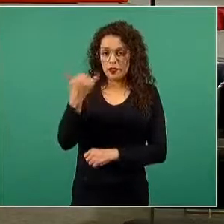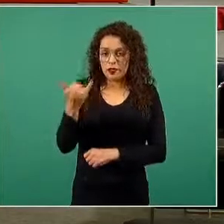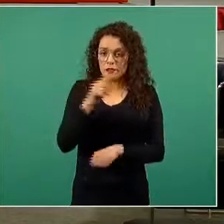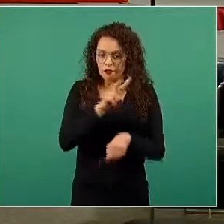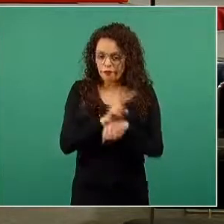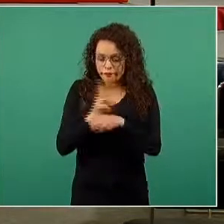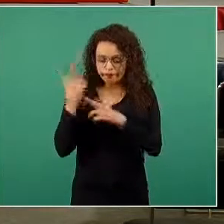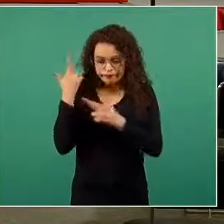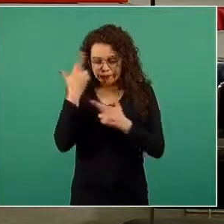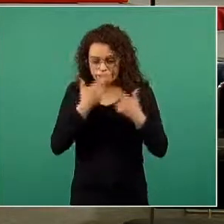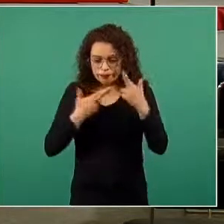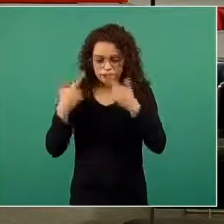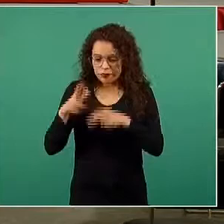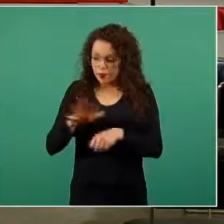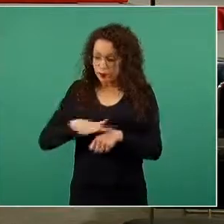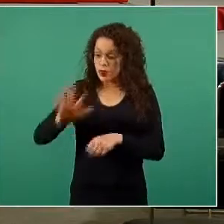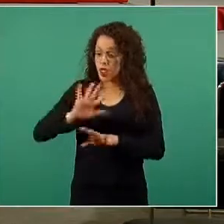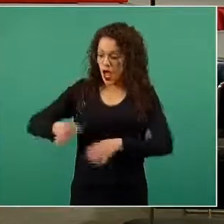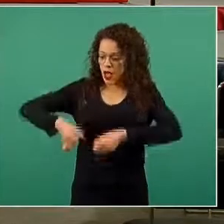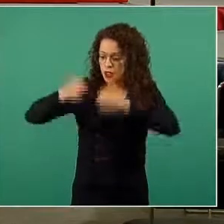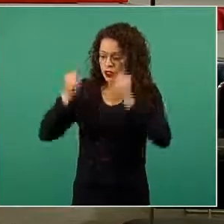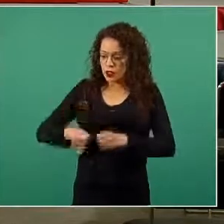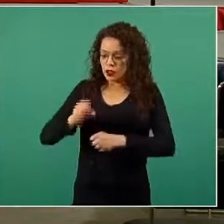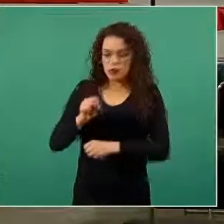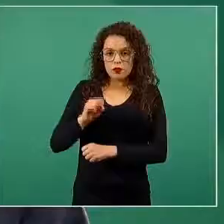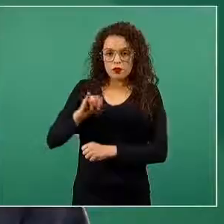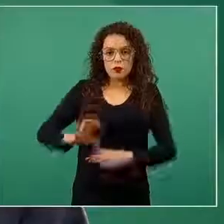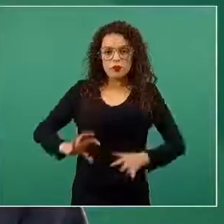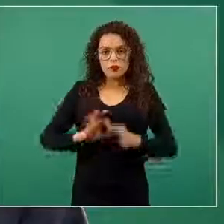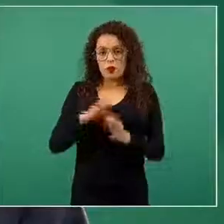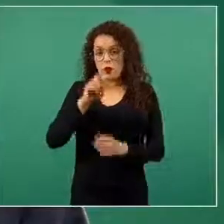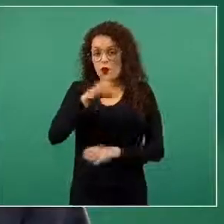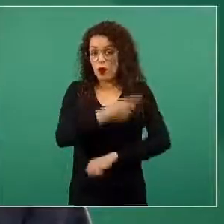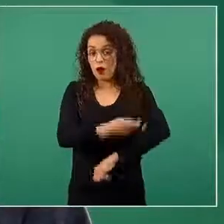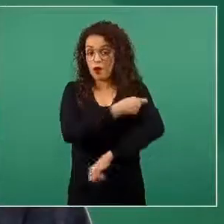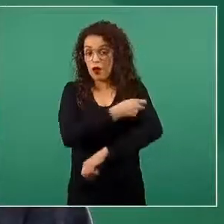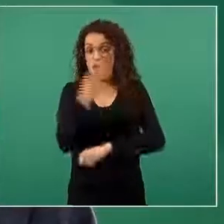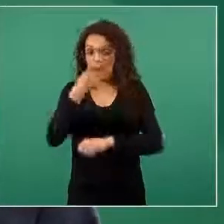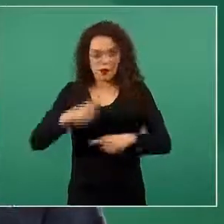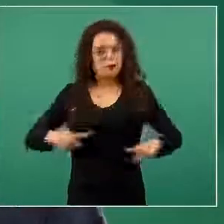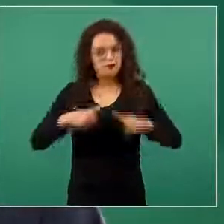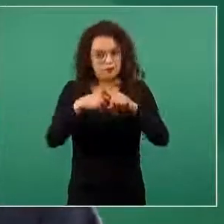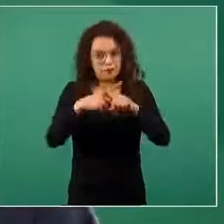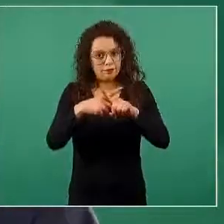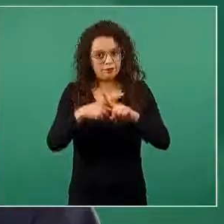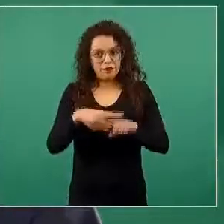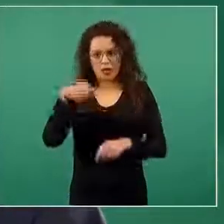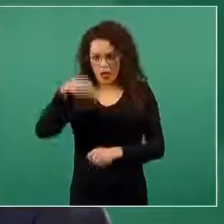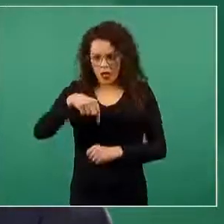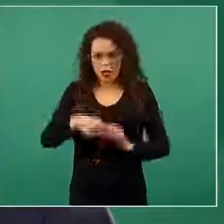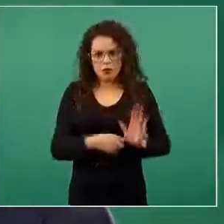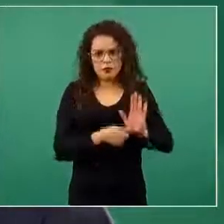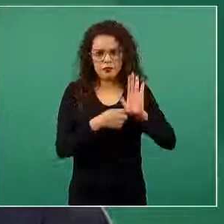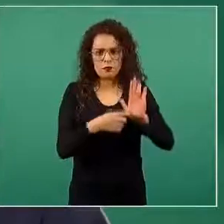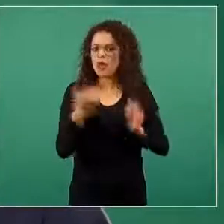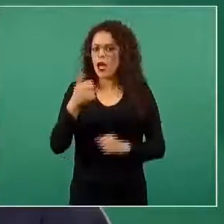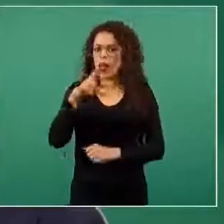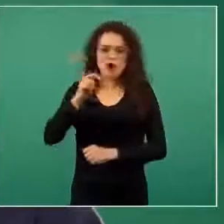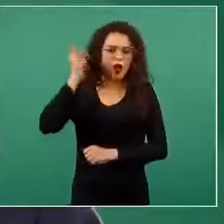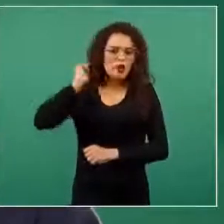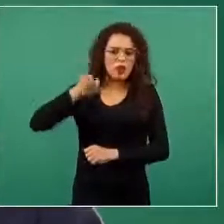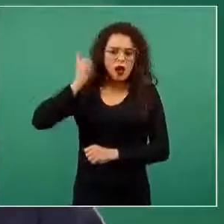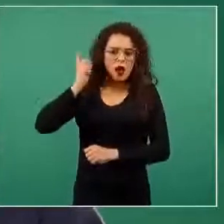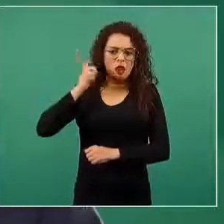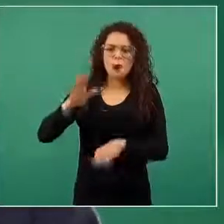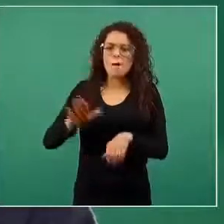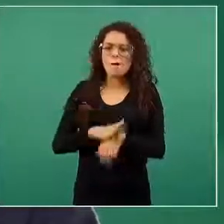seguimiento de aquellos que son confirmados como potencialmente asociados a vacunación. Solemos presentar, ya no lo hacemos diario porque casi